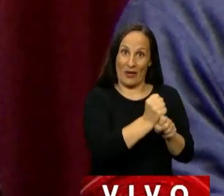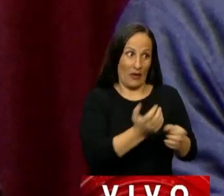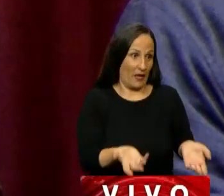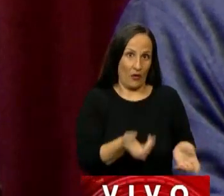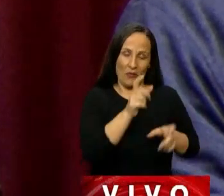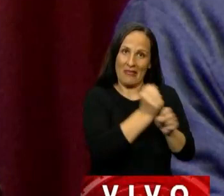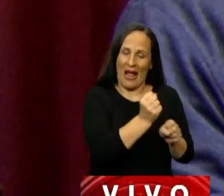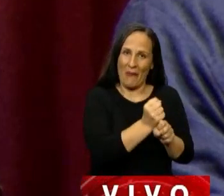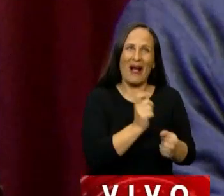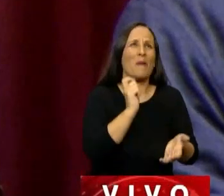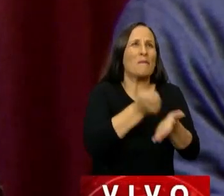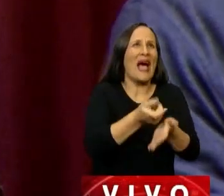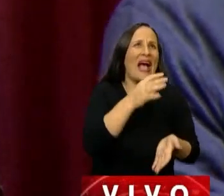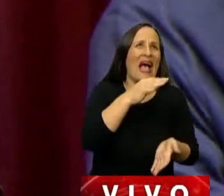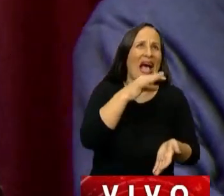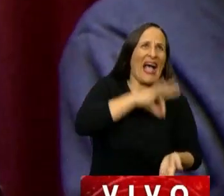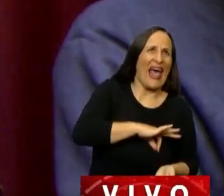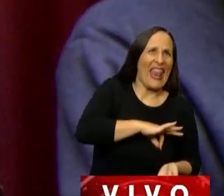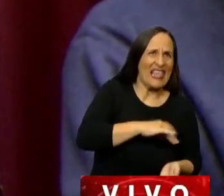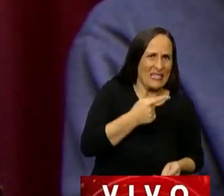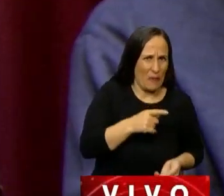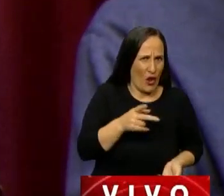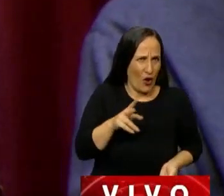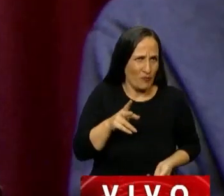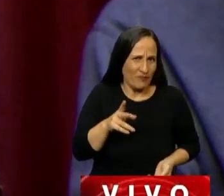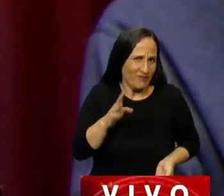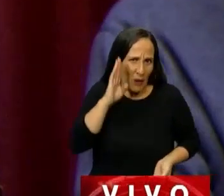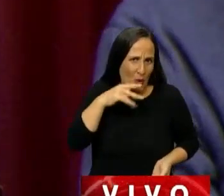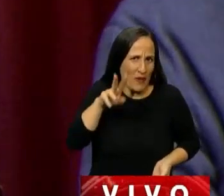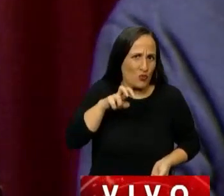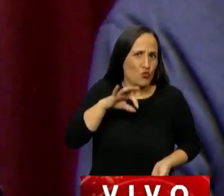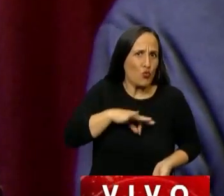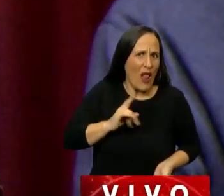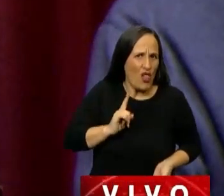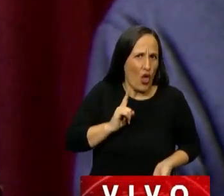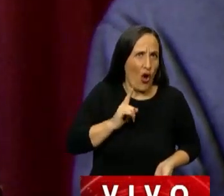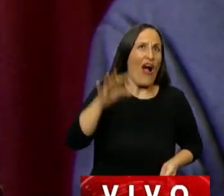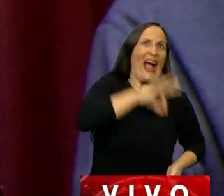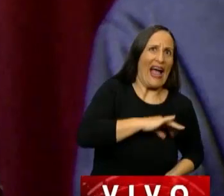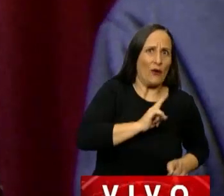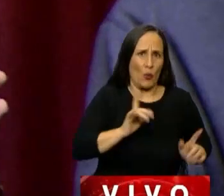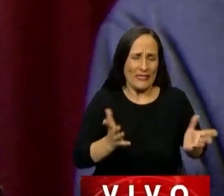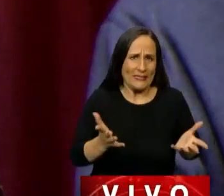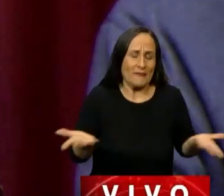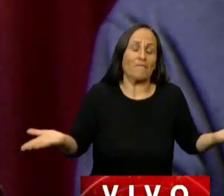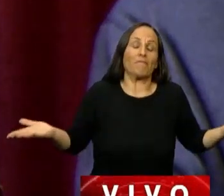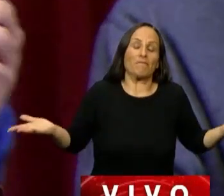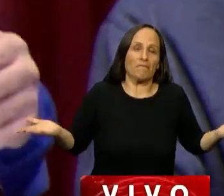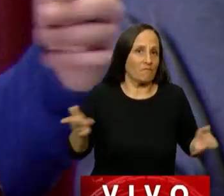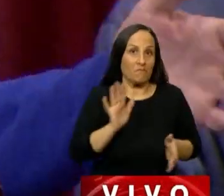pagan ganancias cuando en realidad el salario no es ganancia. Y en este caso muchos